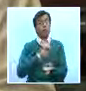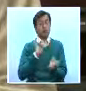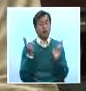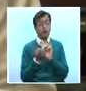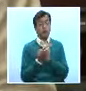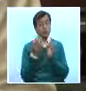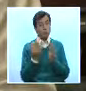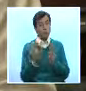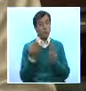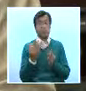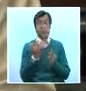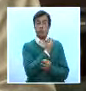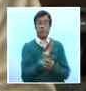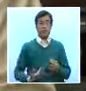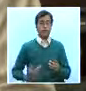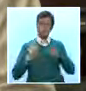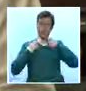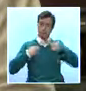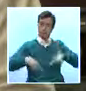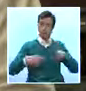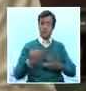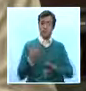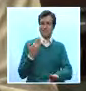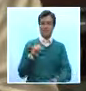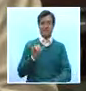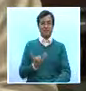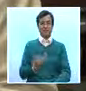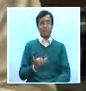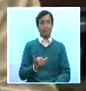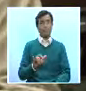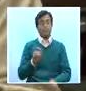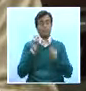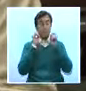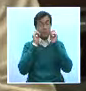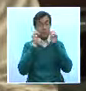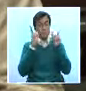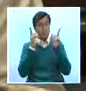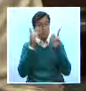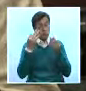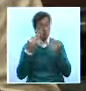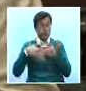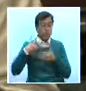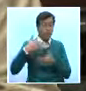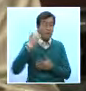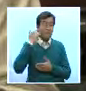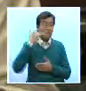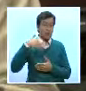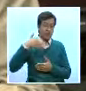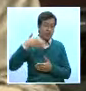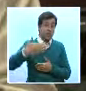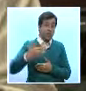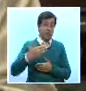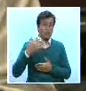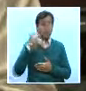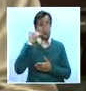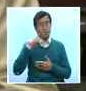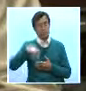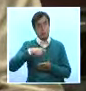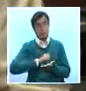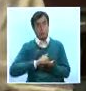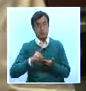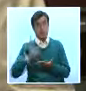sido anunciada por el jefe de Estado este fin de semana. Se ha advertido que posiblemente en el transcurso de estos días, de esta semana,